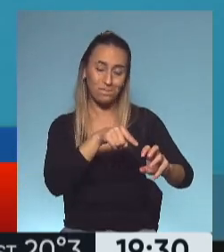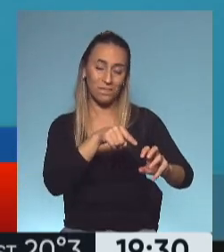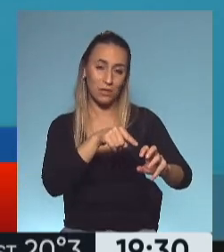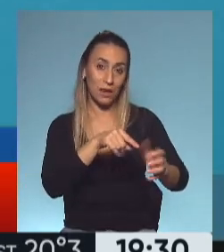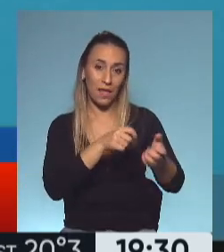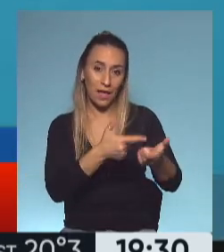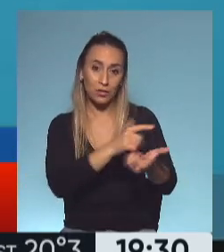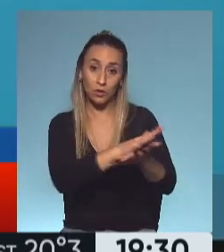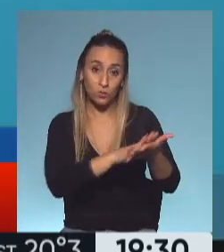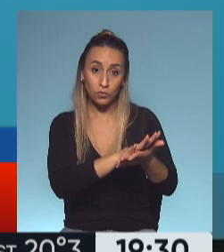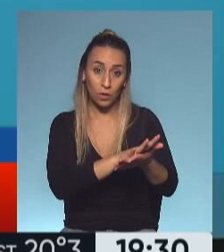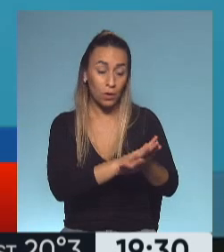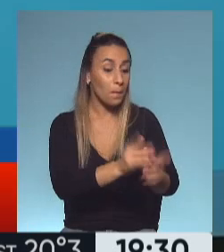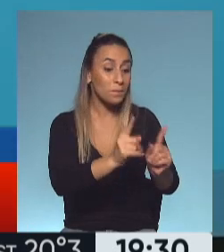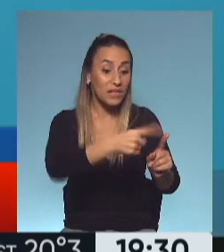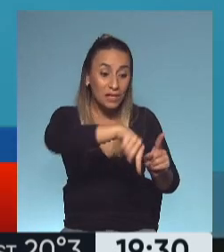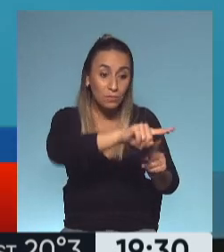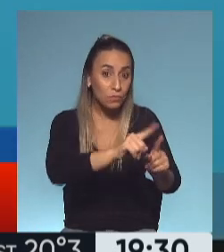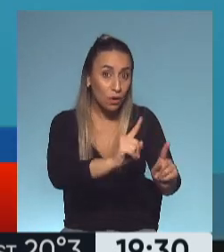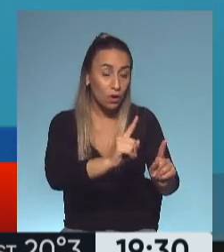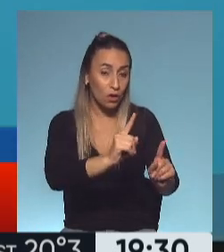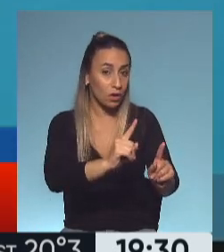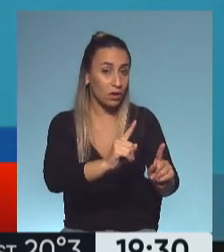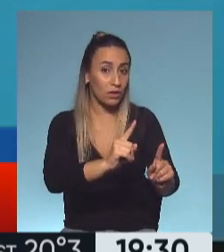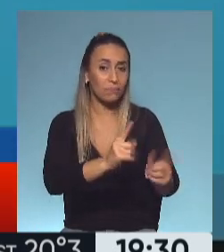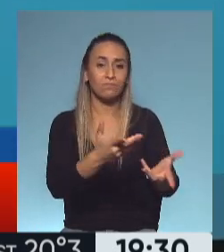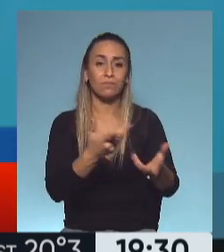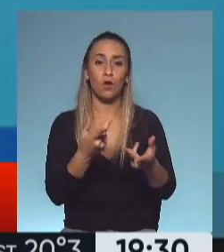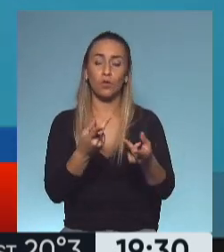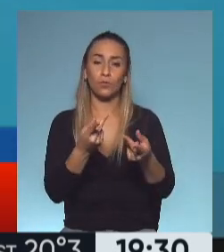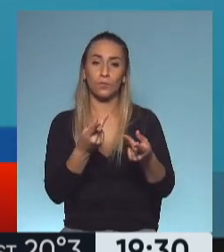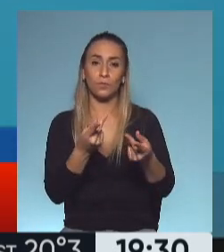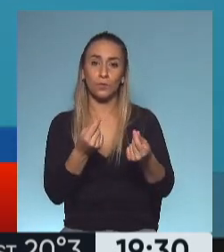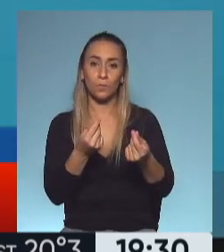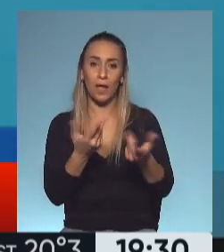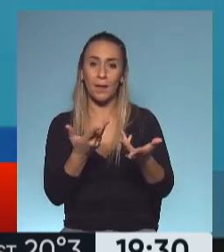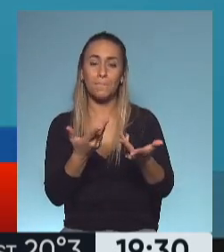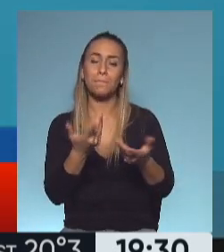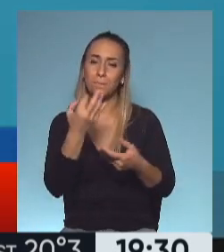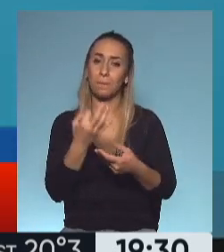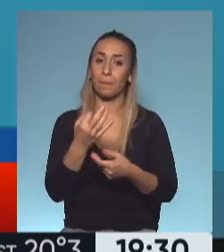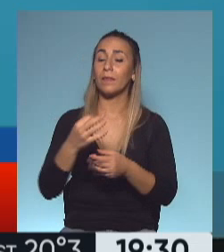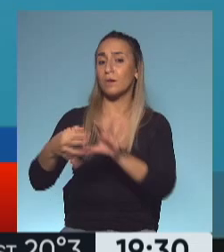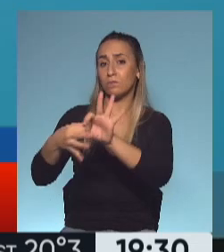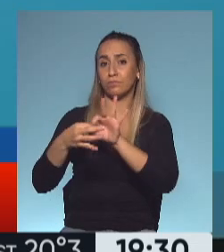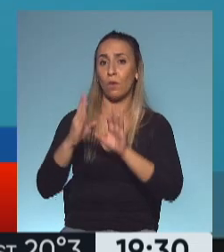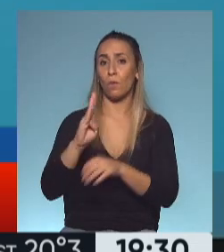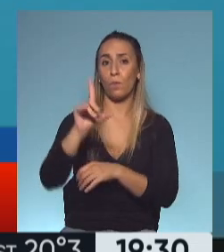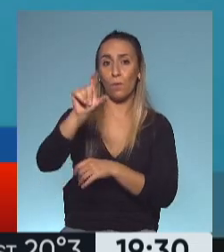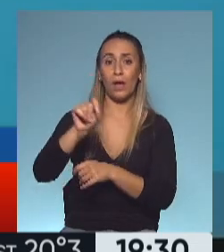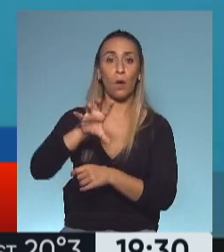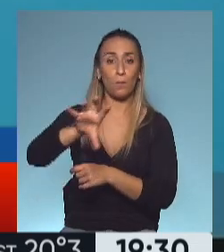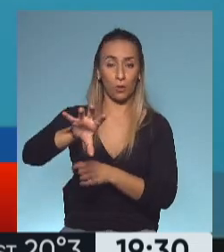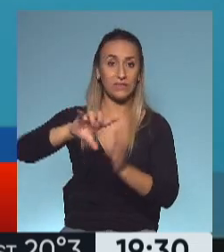con sus propios recursos, por una suma que involucrando al Banco de la Provincia de Buenos